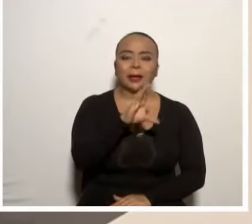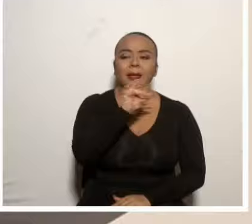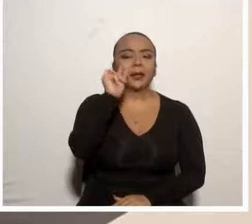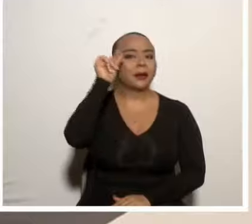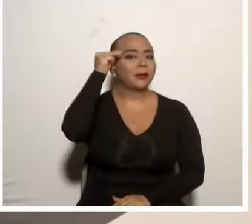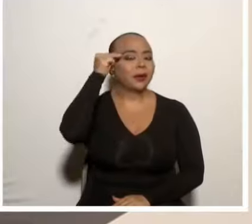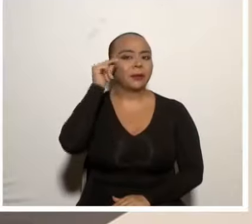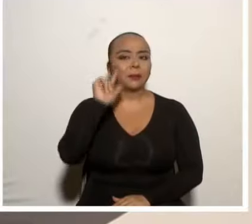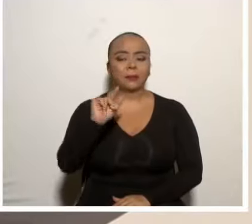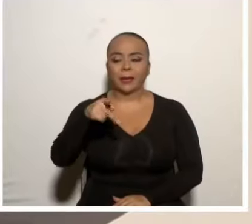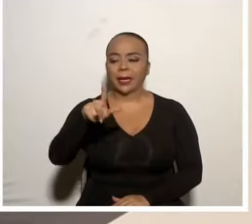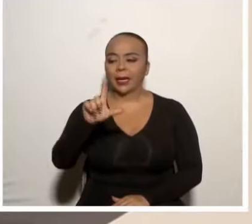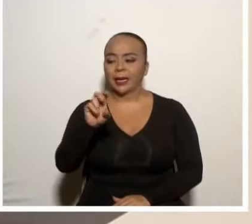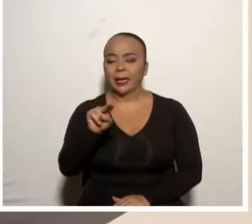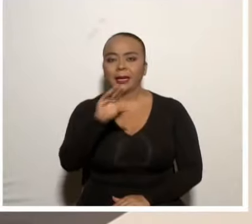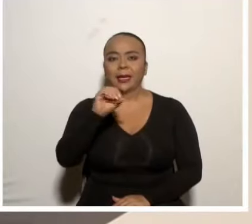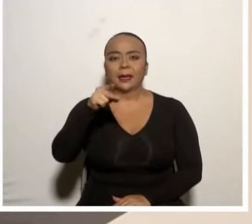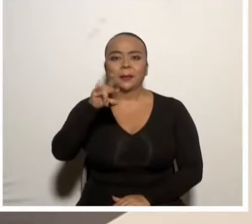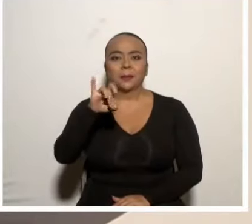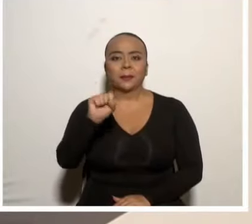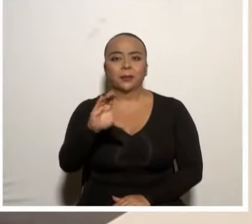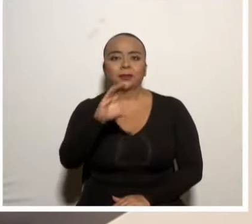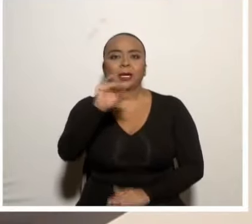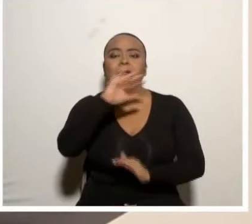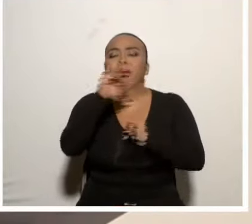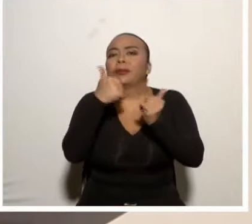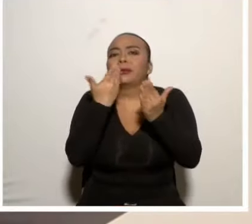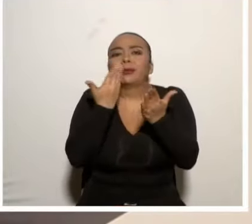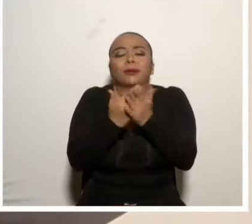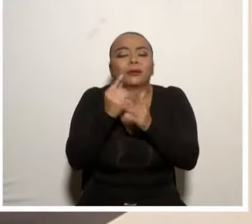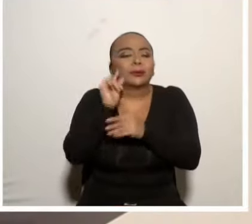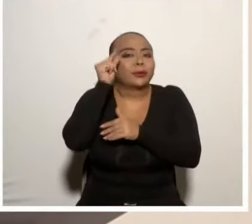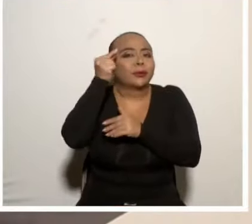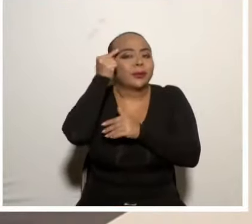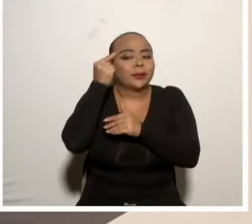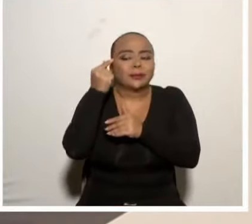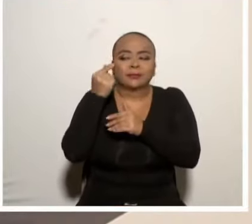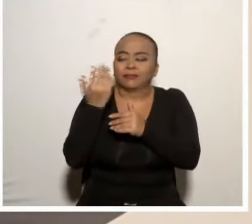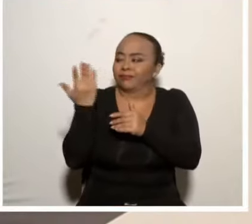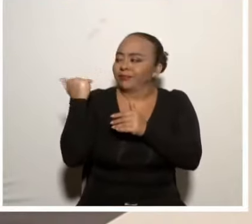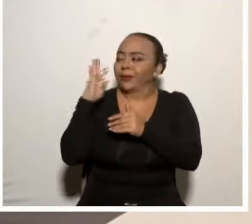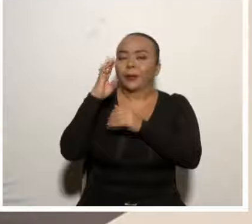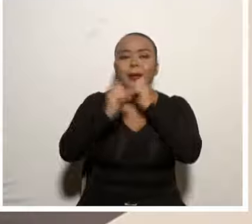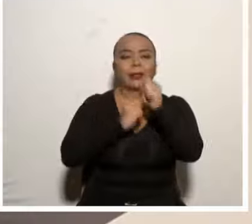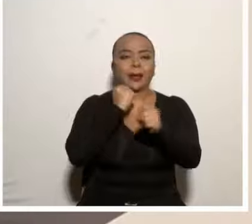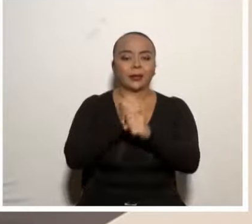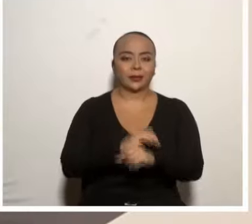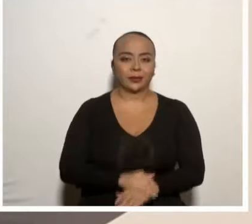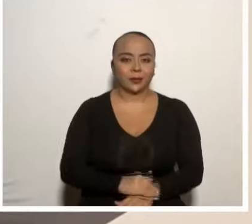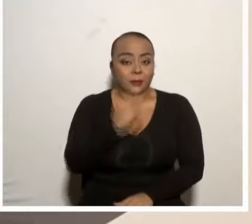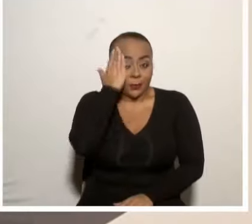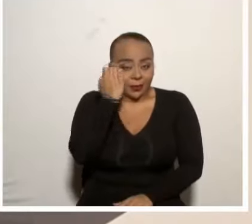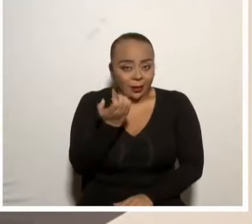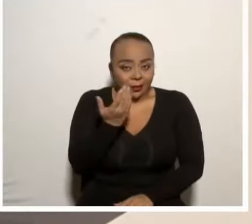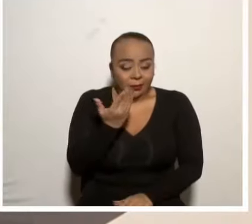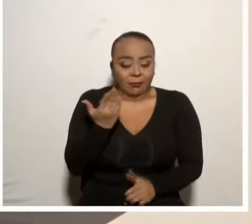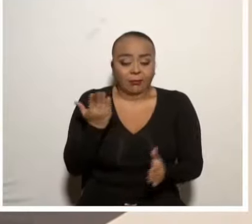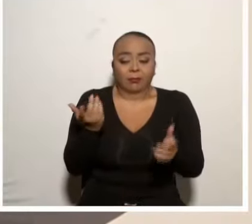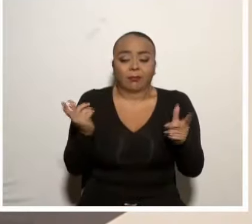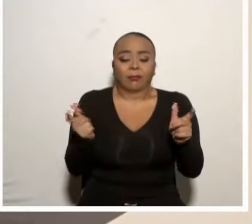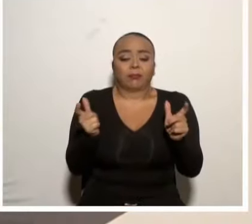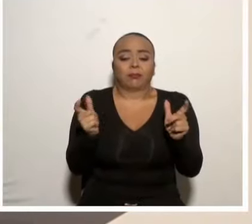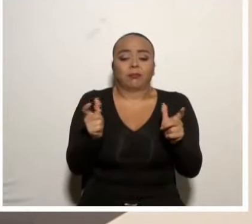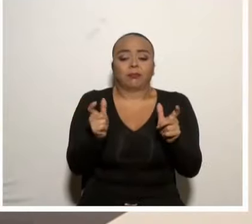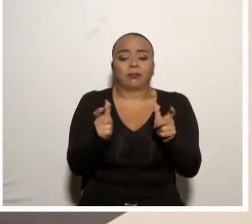el gobierno del PLN, ni el PUS, ni todos los que han gobernado a partir de hace 40 años, porque ha venido en detrimento sin